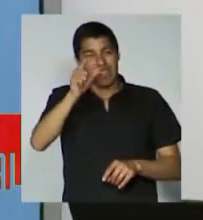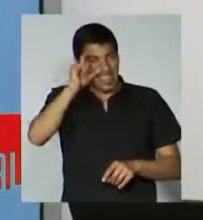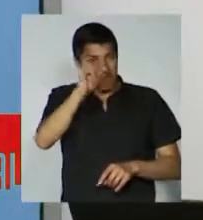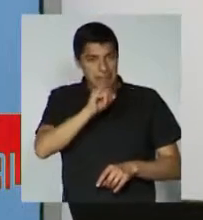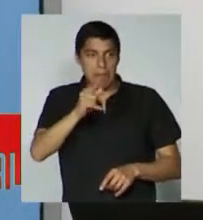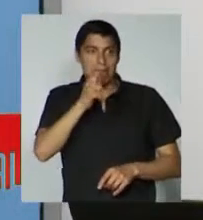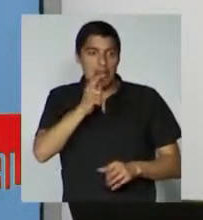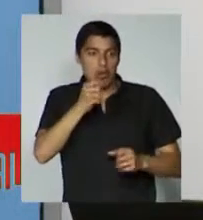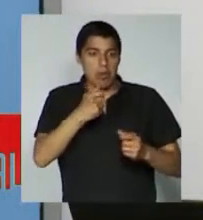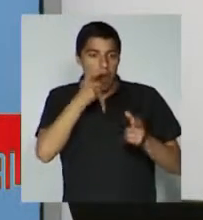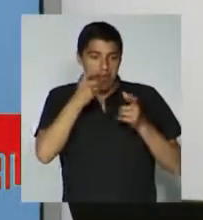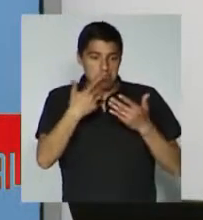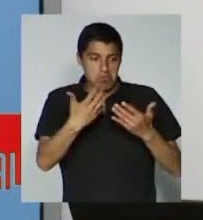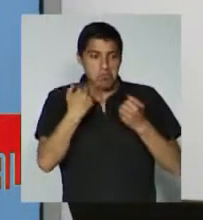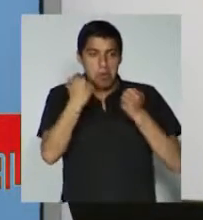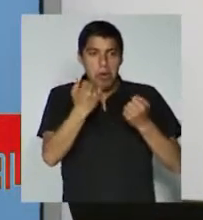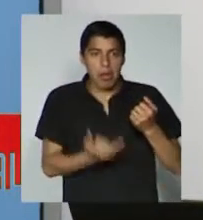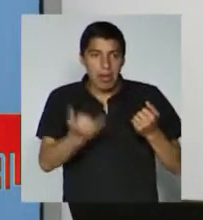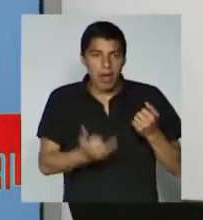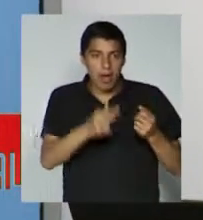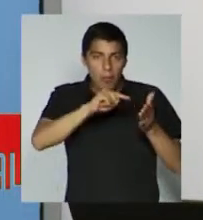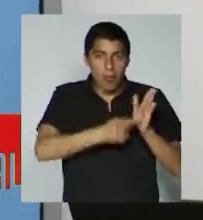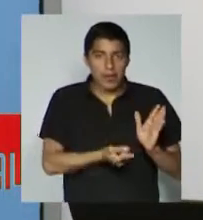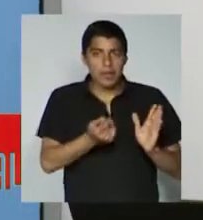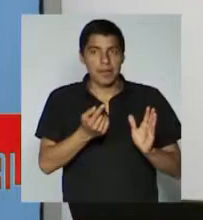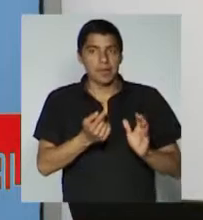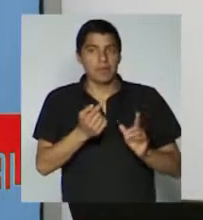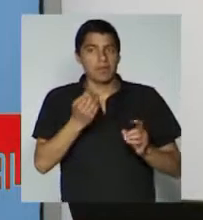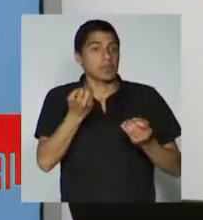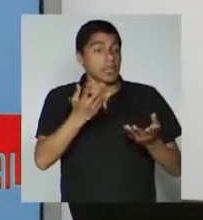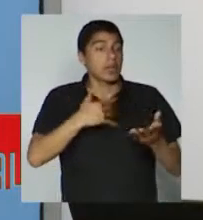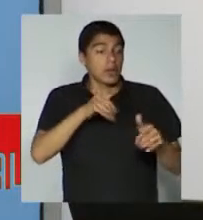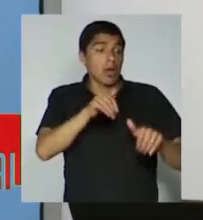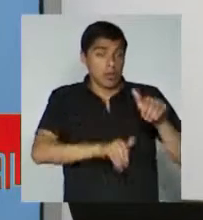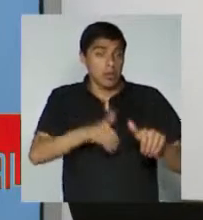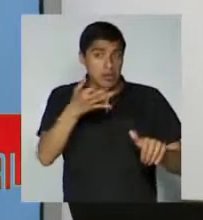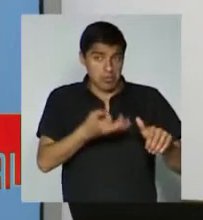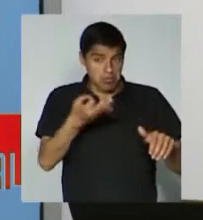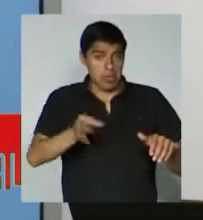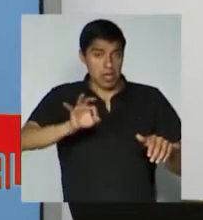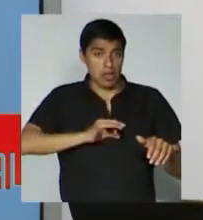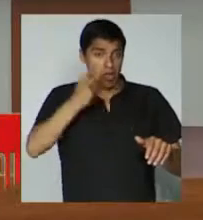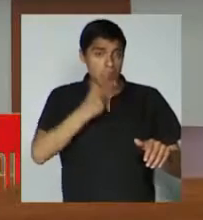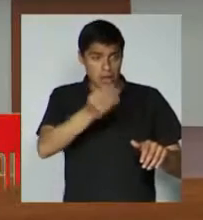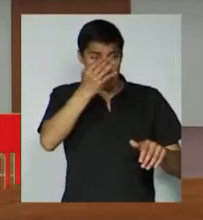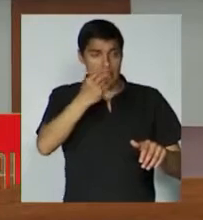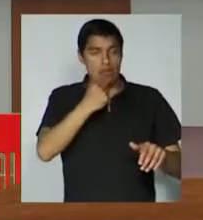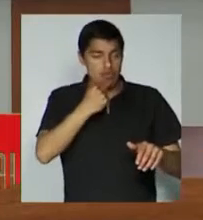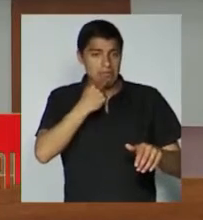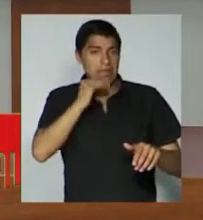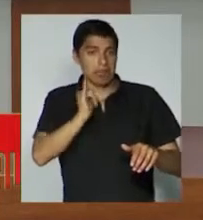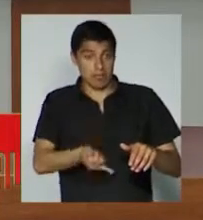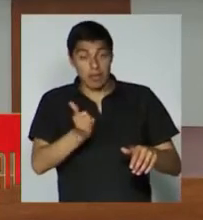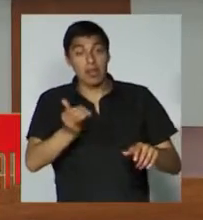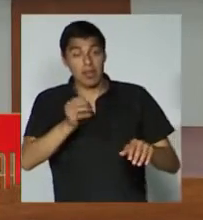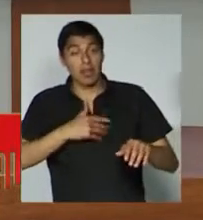poder, si se podría decir, en la provincia de Buenos Aires. Me parece que quiere atraer un poco también. Tiene que ganar. Tuvo una buena elección en 2011, creo, de Narváez. Tuvo muy buena elección, claro,